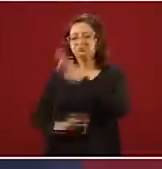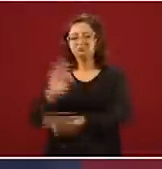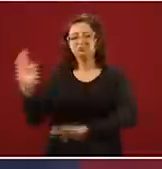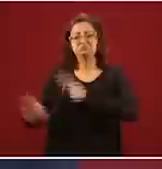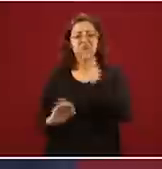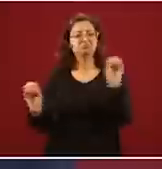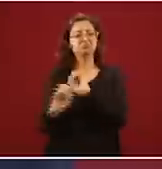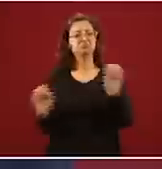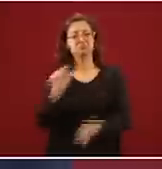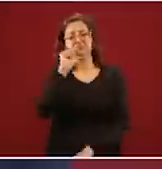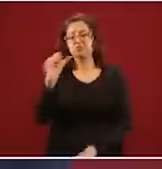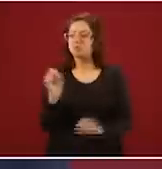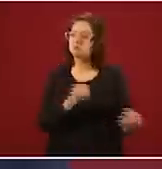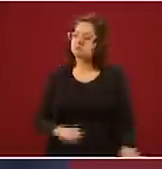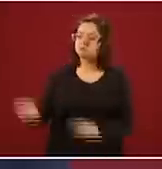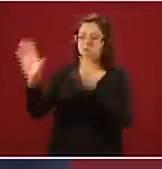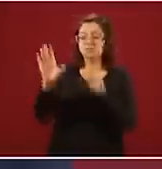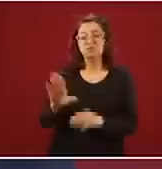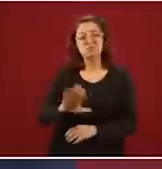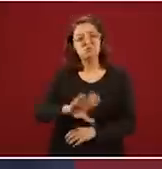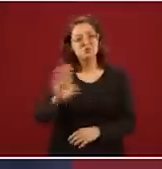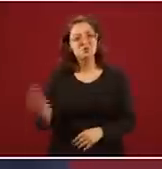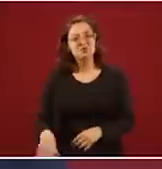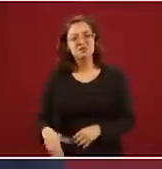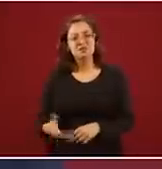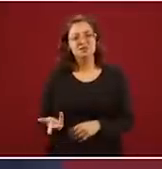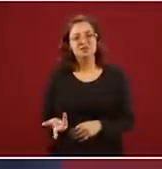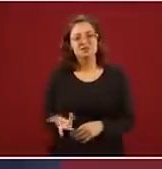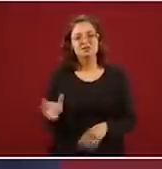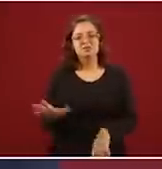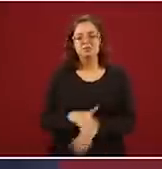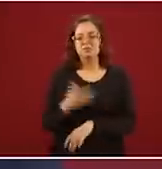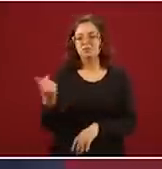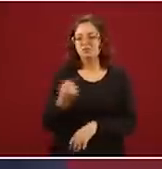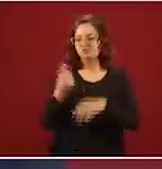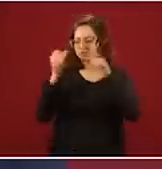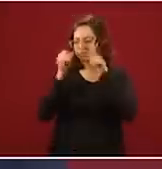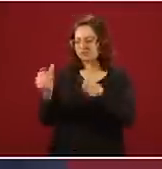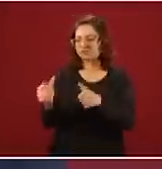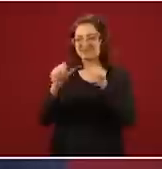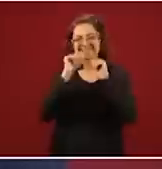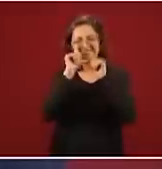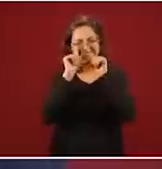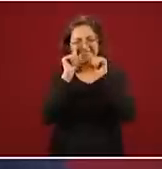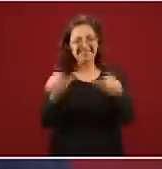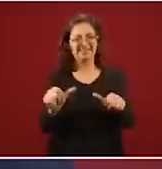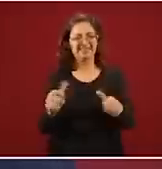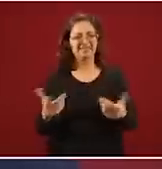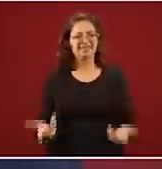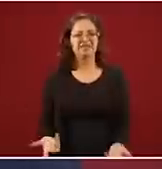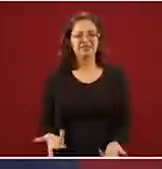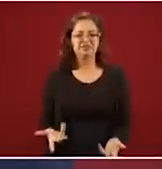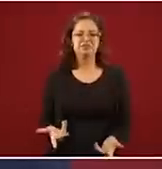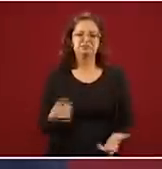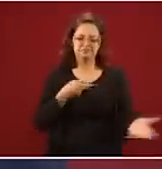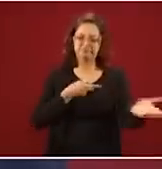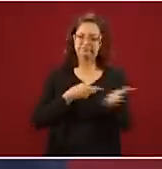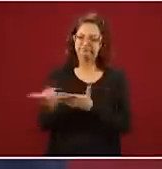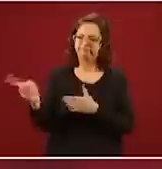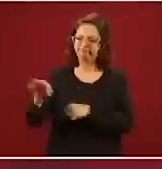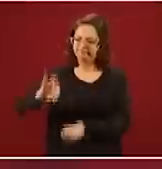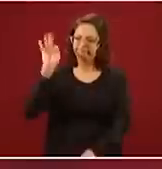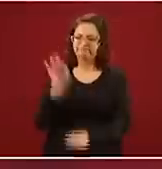porque no hay forma de que se le atienda. Ese es el derecho que queremos